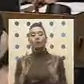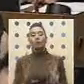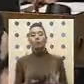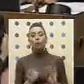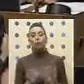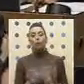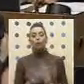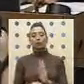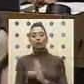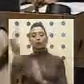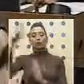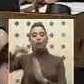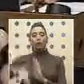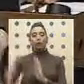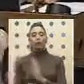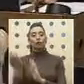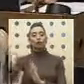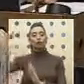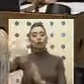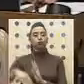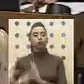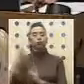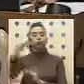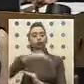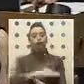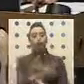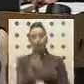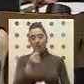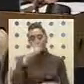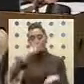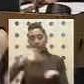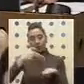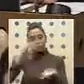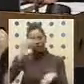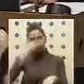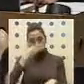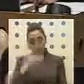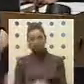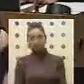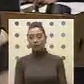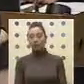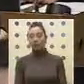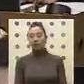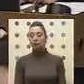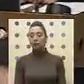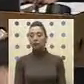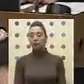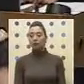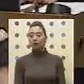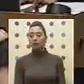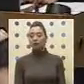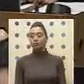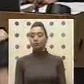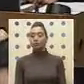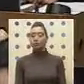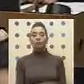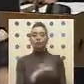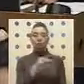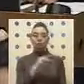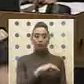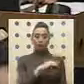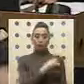los combustibles, es que el gobierno propone